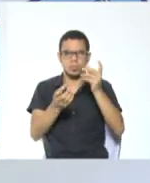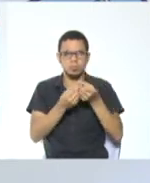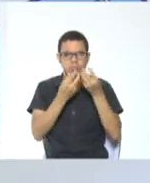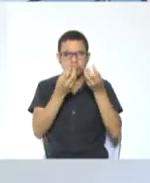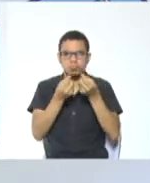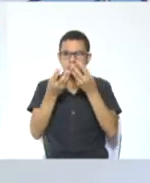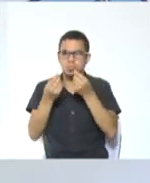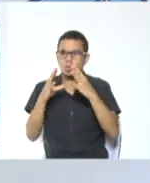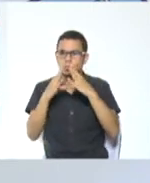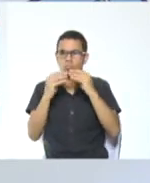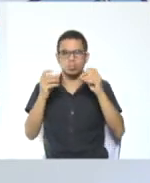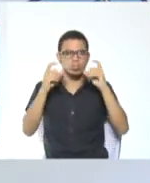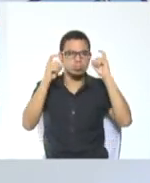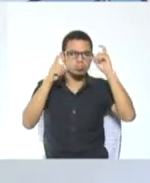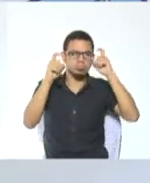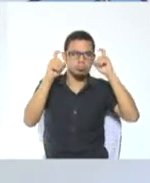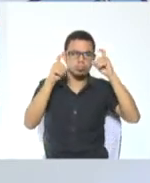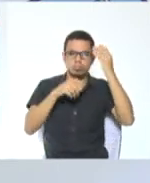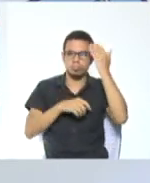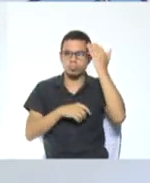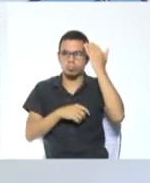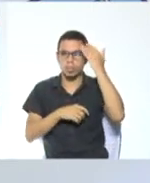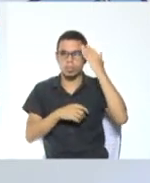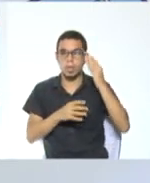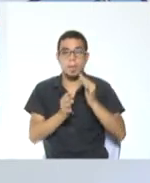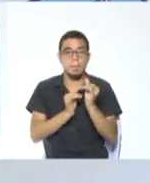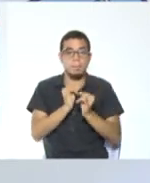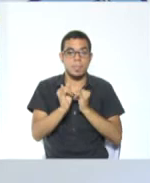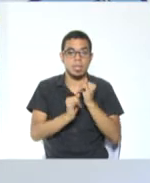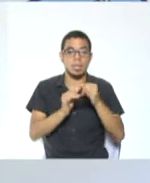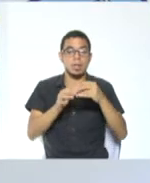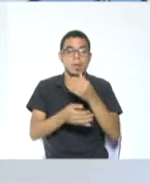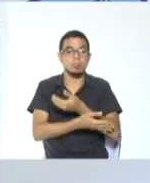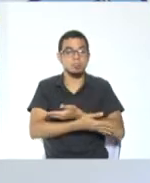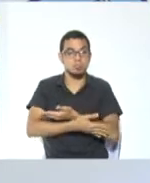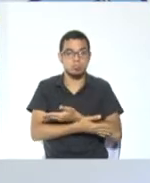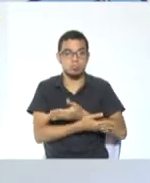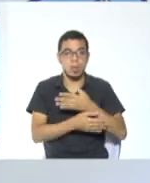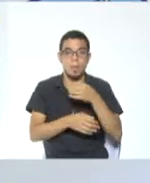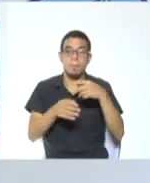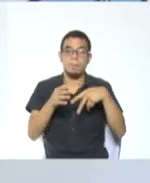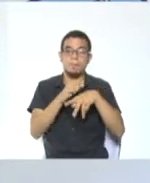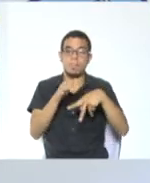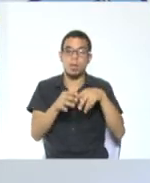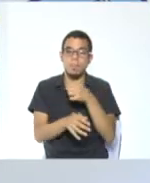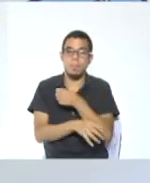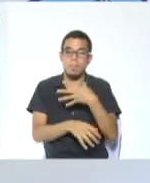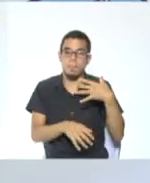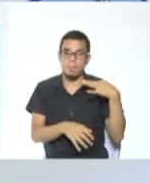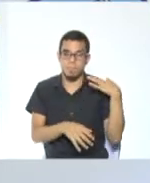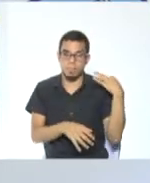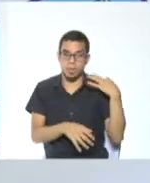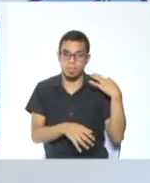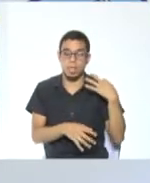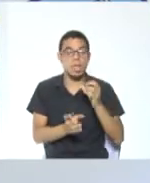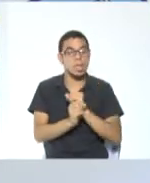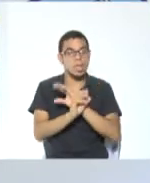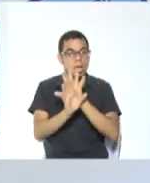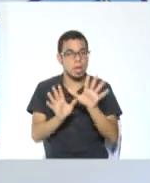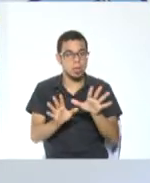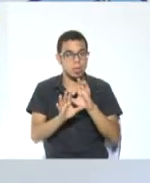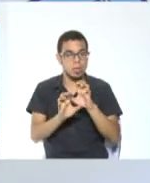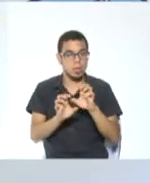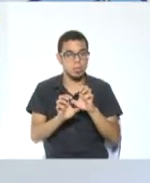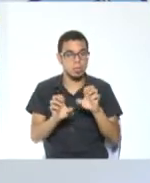los distintos niveles de educación, maternal, preescolar, primaria, la modalidad de educación especial y por supuesto